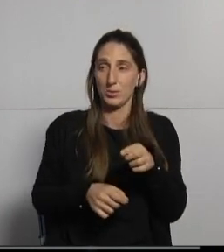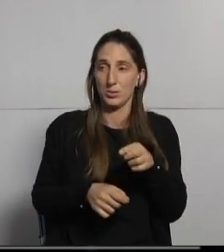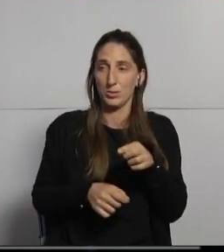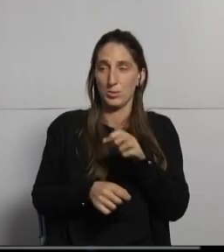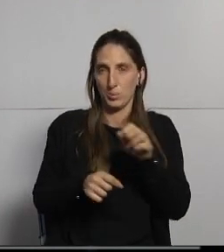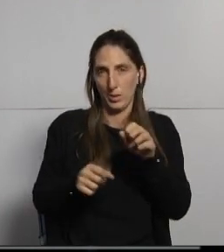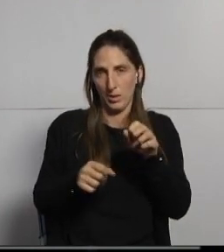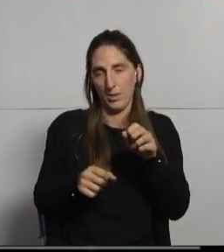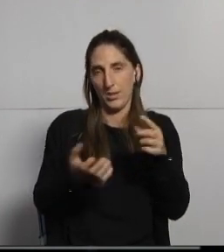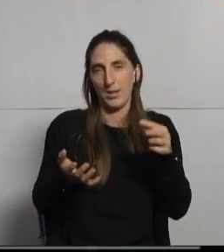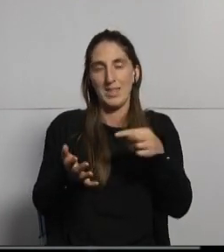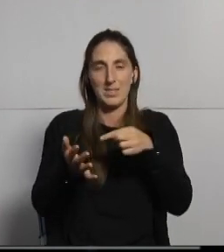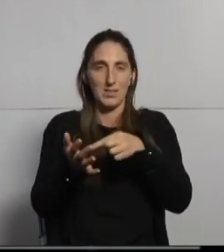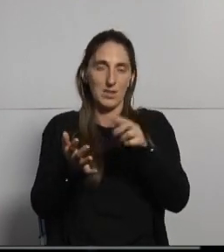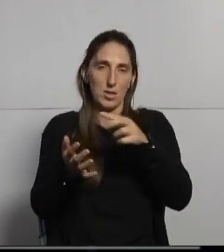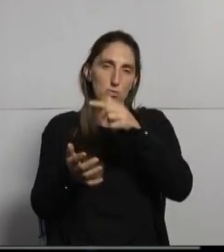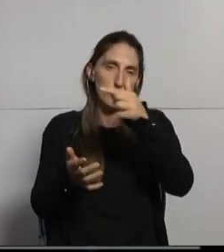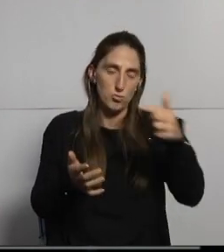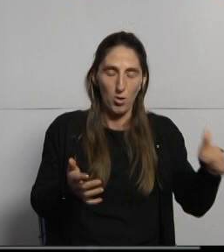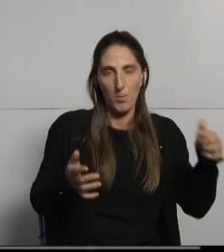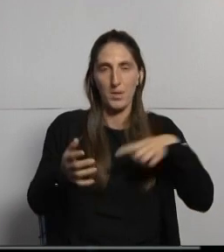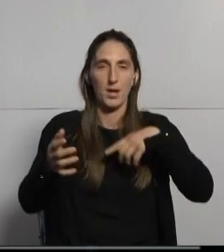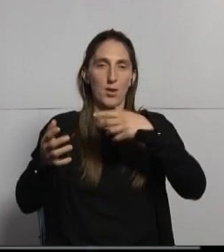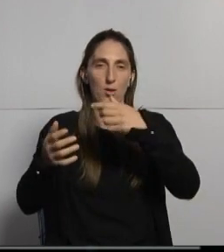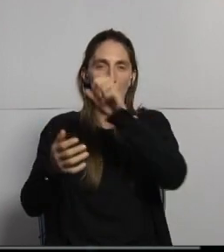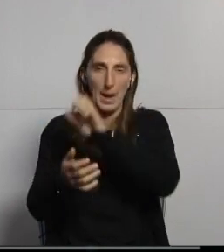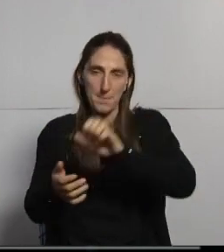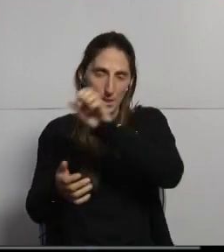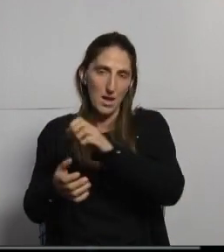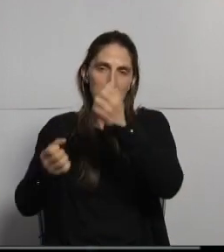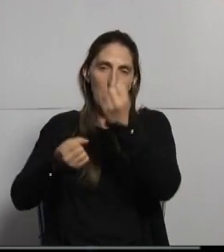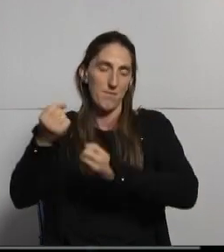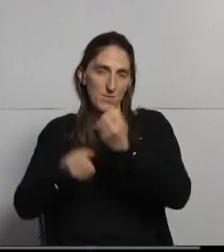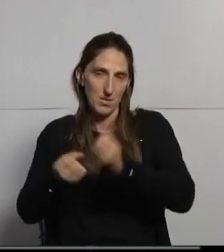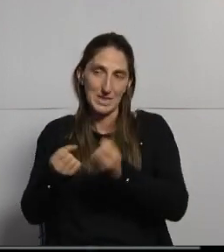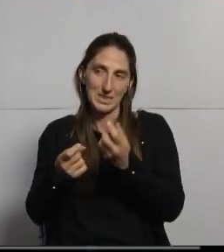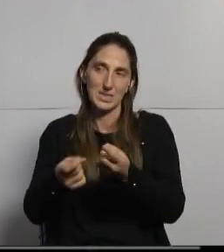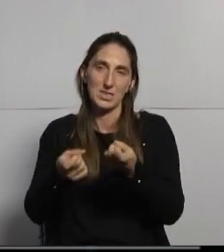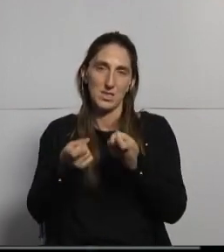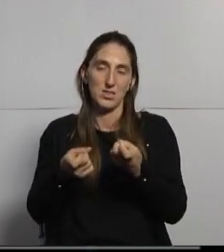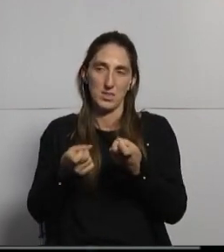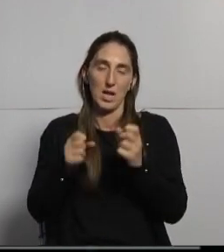se puede utilizar en centros comerciales, en plantas industriales, donde se requiere